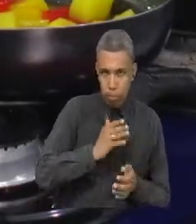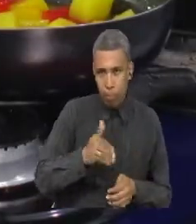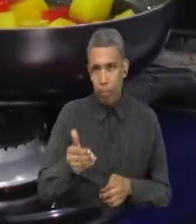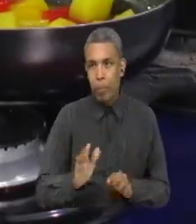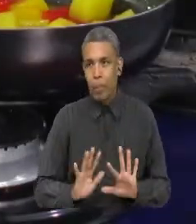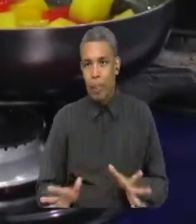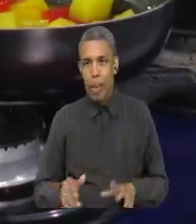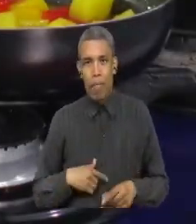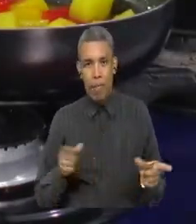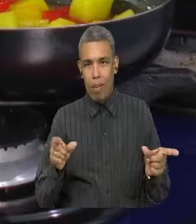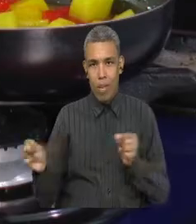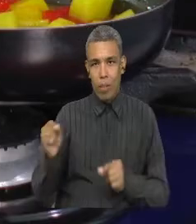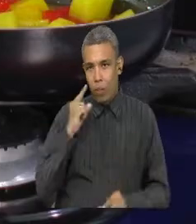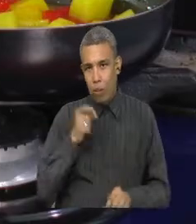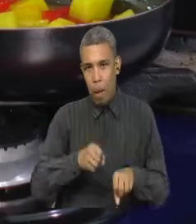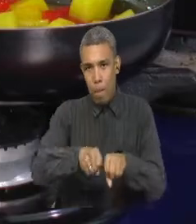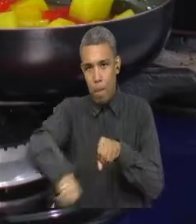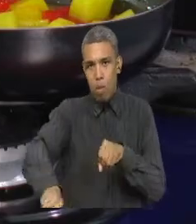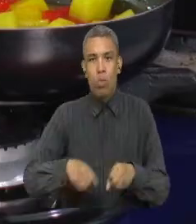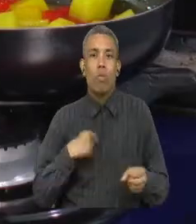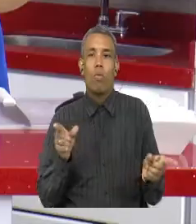Ajá. Y sobre esta.